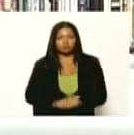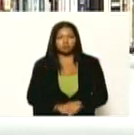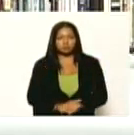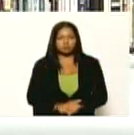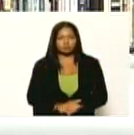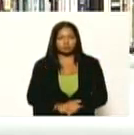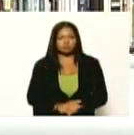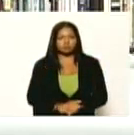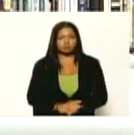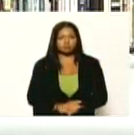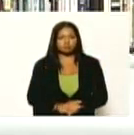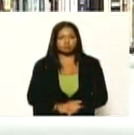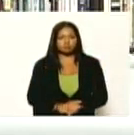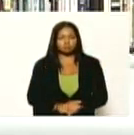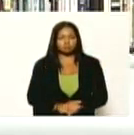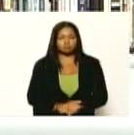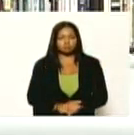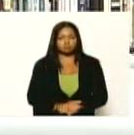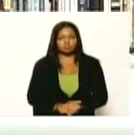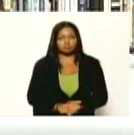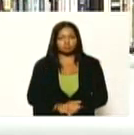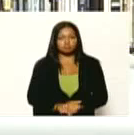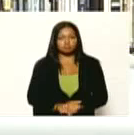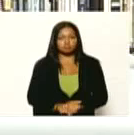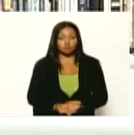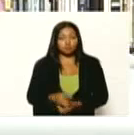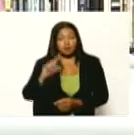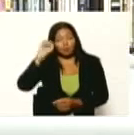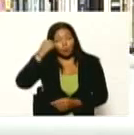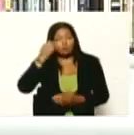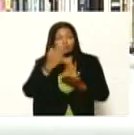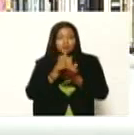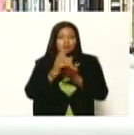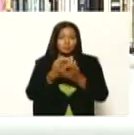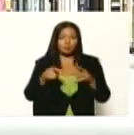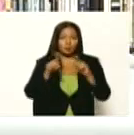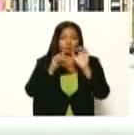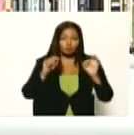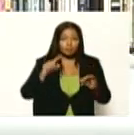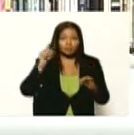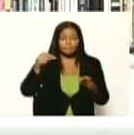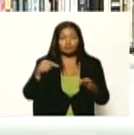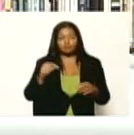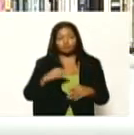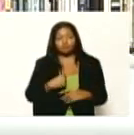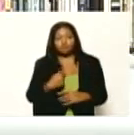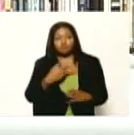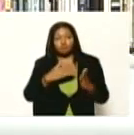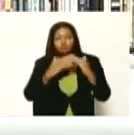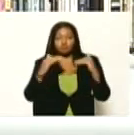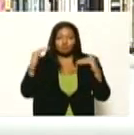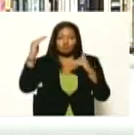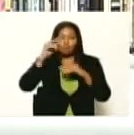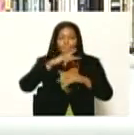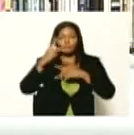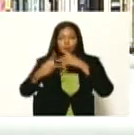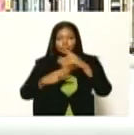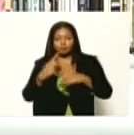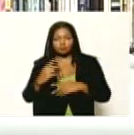Yo siempre recuerdo, Diosdado, tú tienes que recordarlo, cuando en el alto mando político